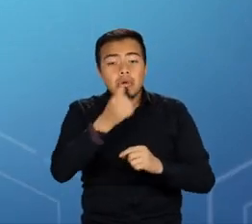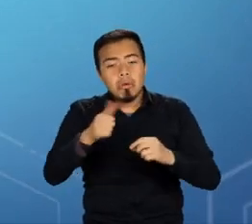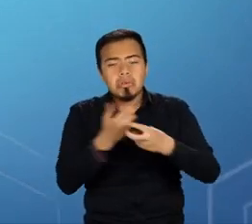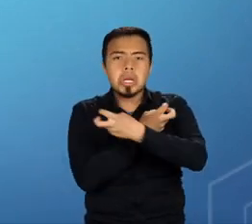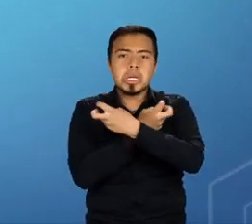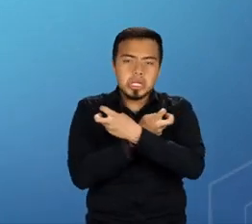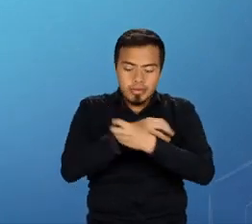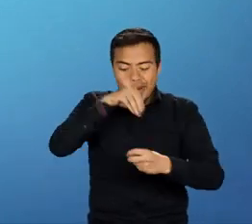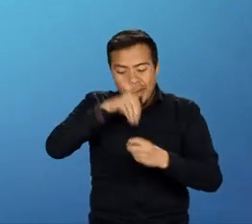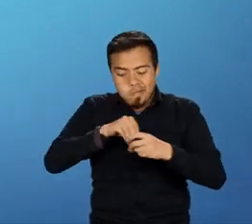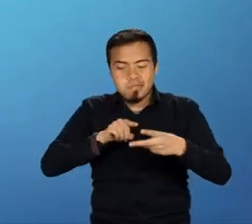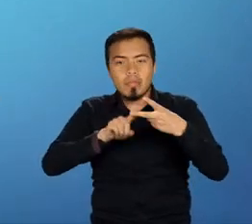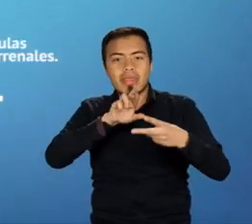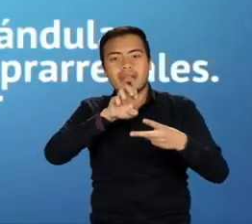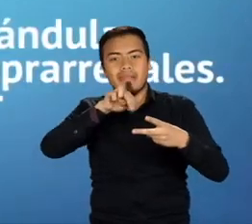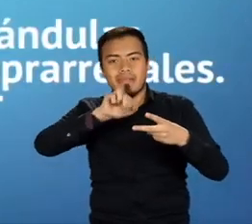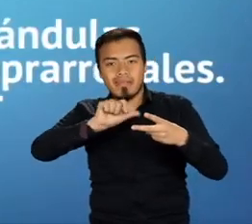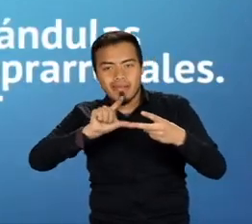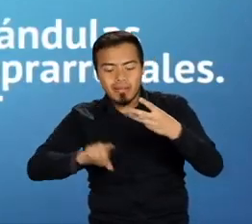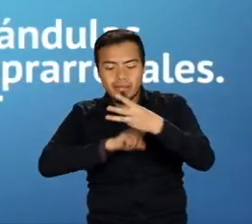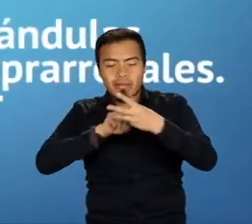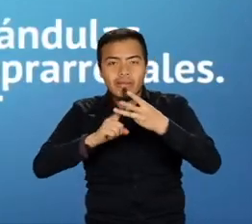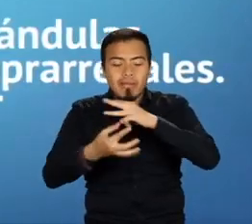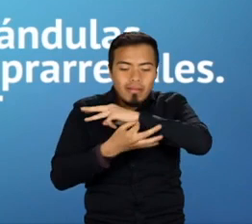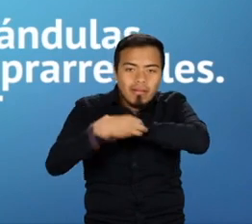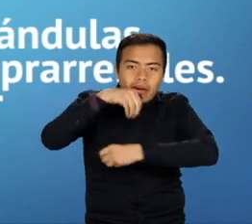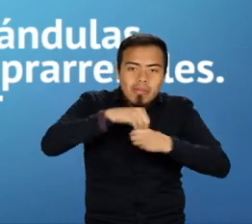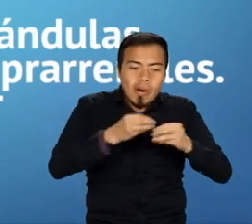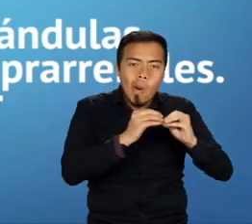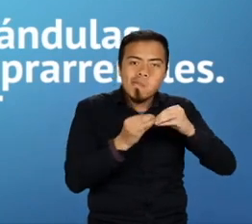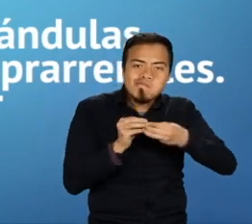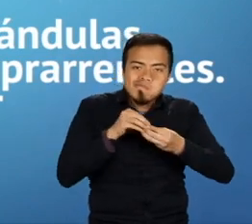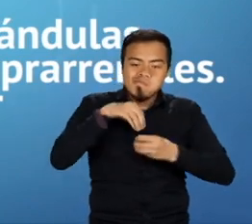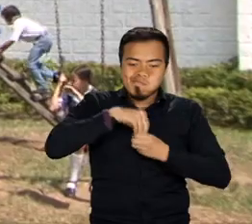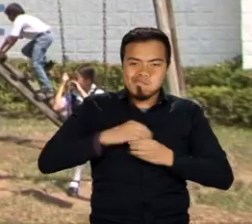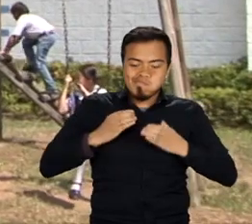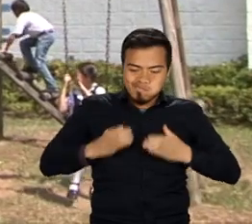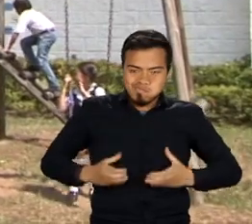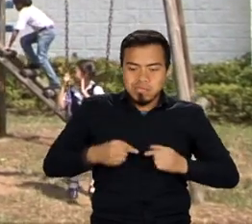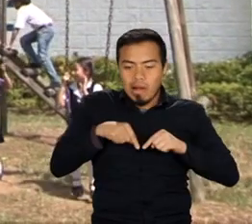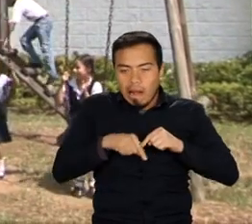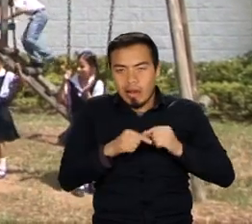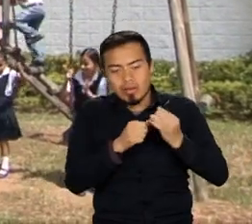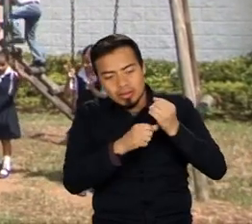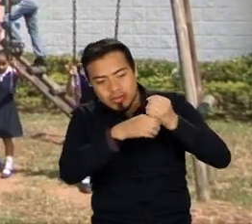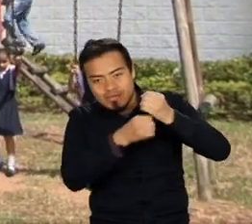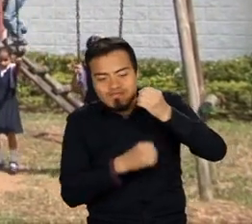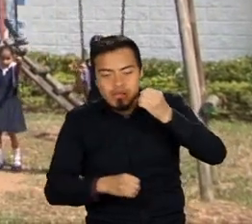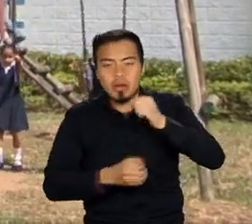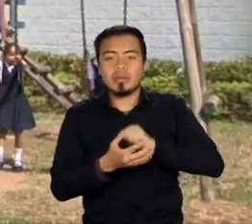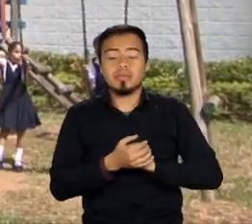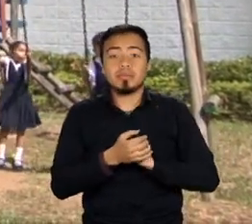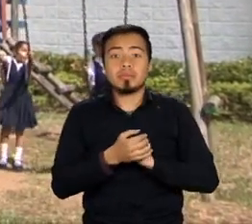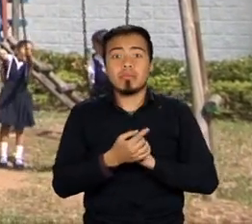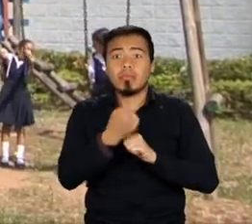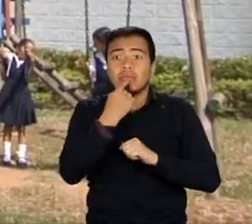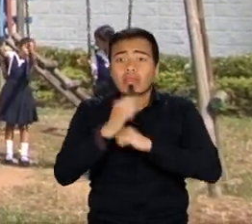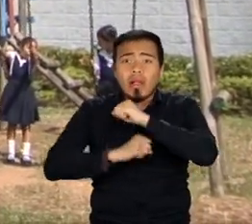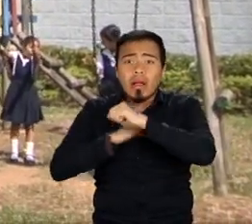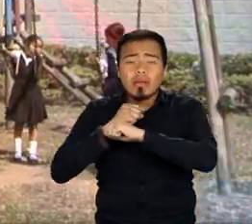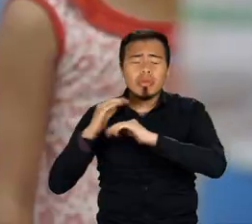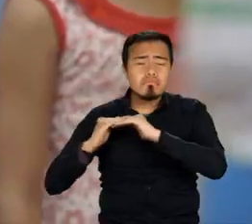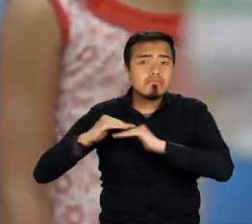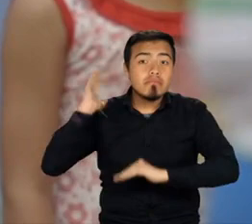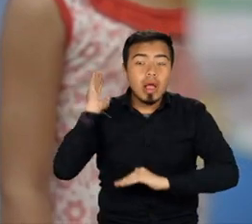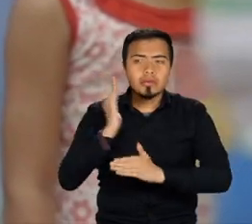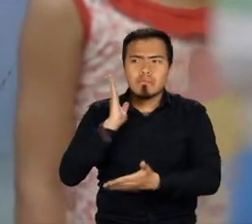los de huesos, los renales y los tumores de las glándulas suprarrenales. La edad pico en la que se ve